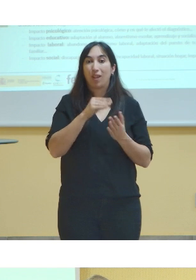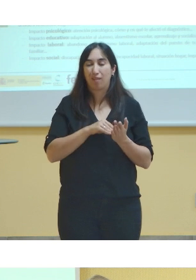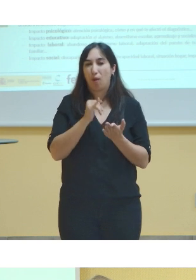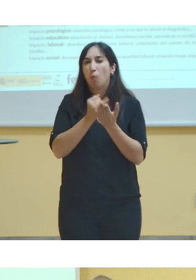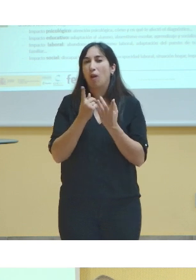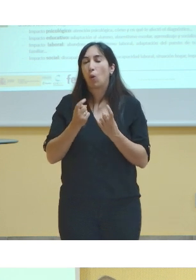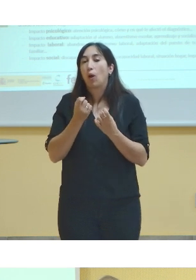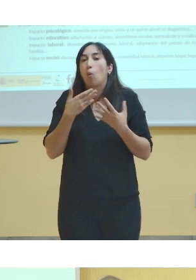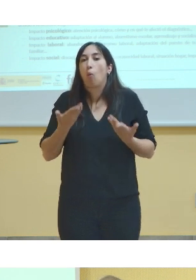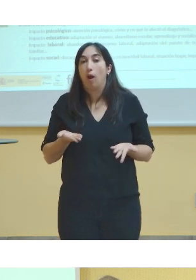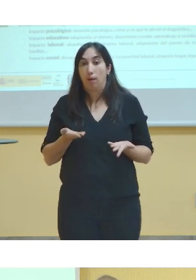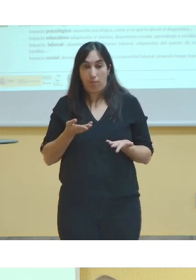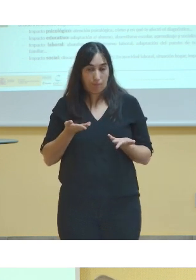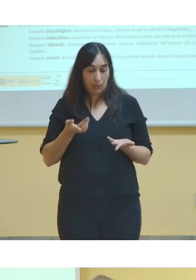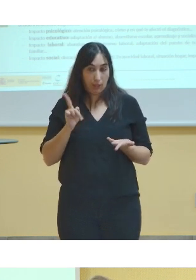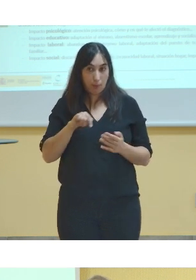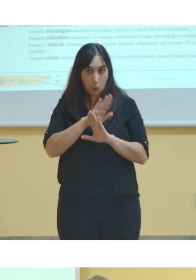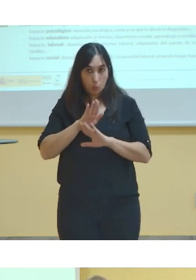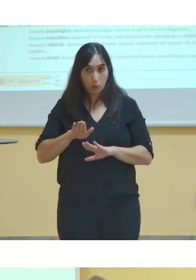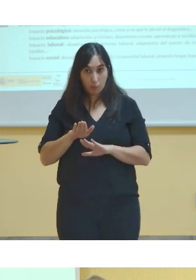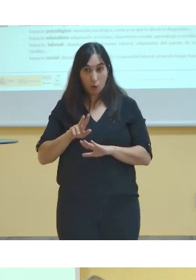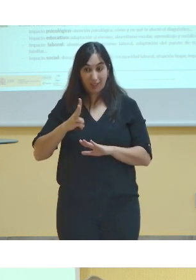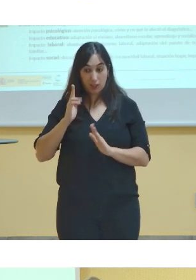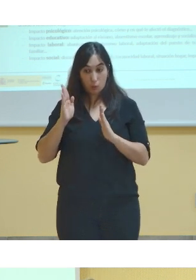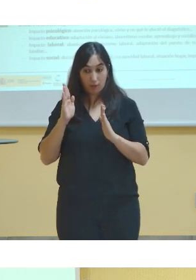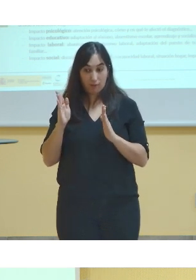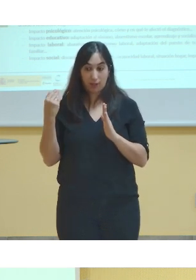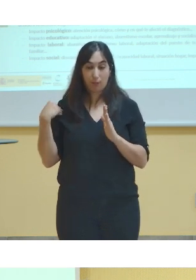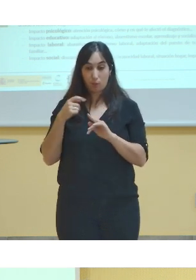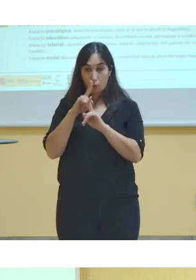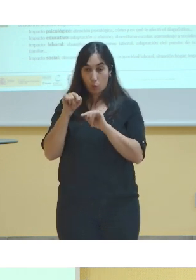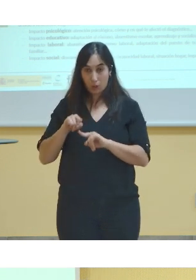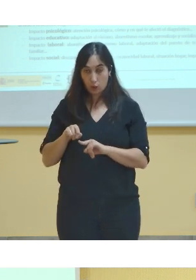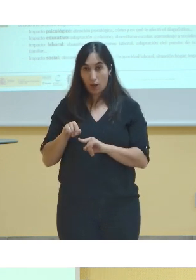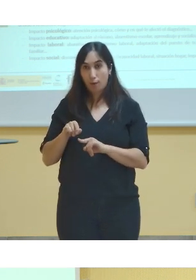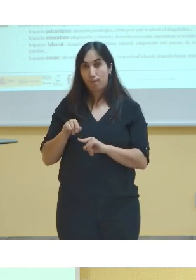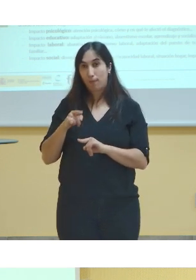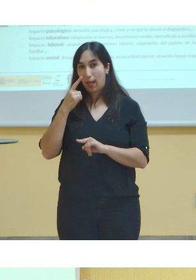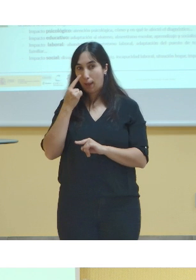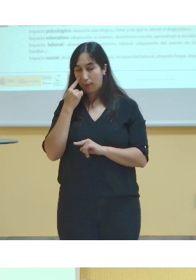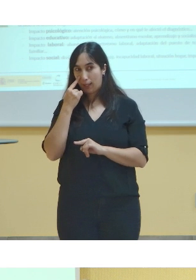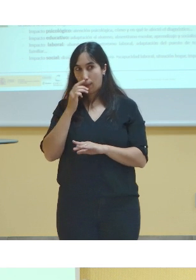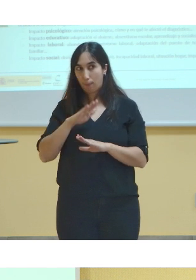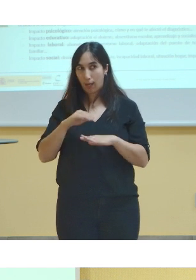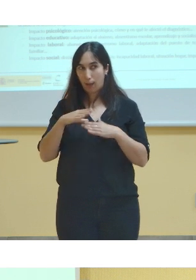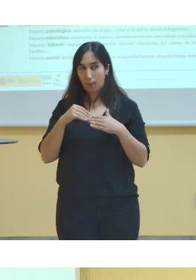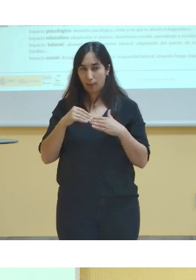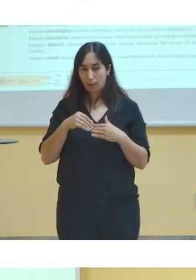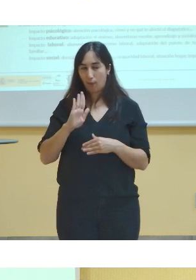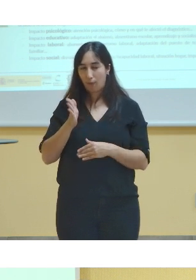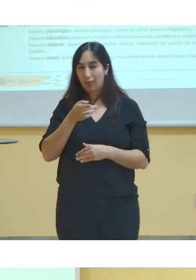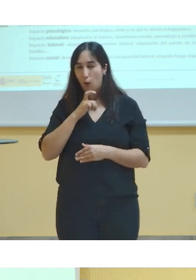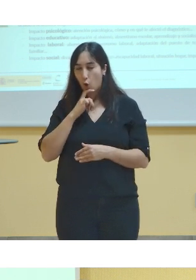etc. Y por último, se valoró en esa segunda fase del cuestionario cuál era el impacto en los pacientes, cuál era